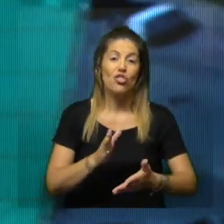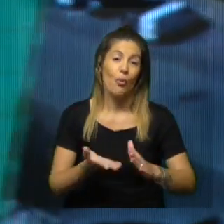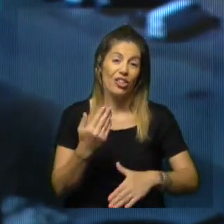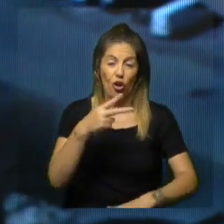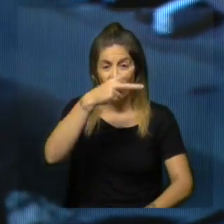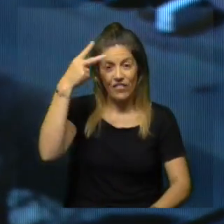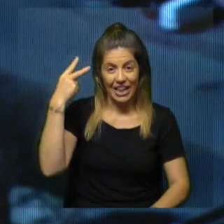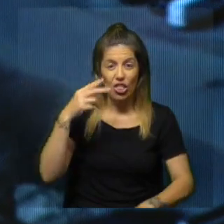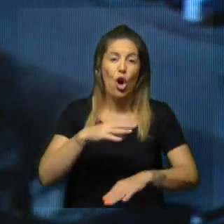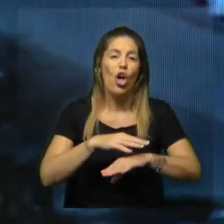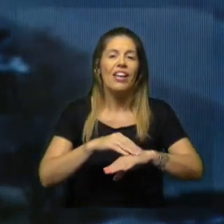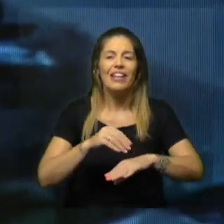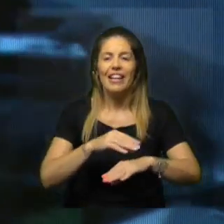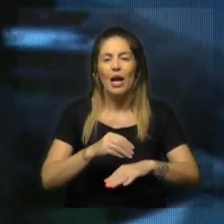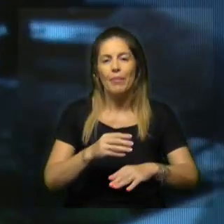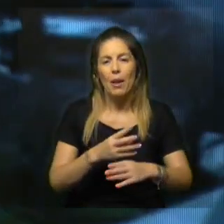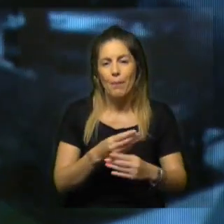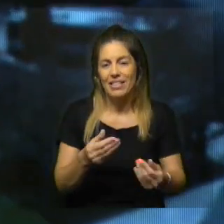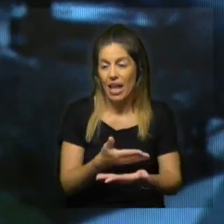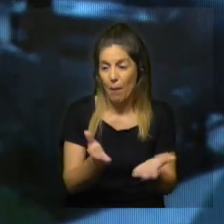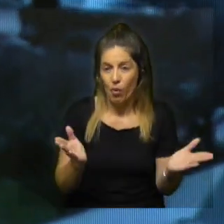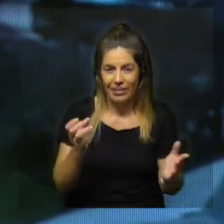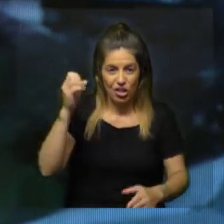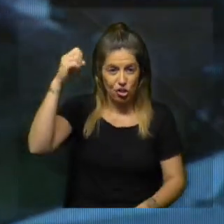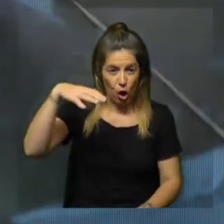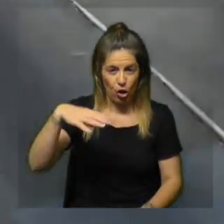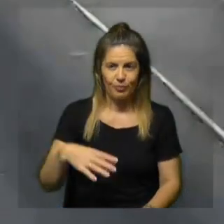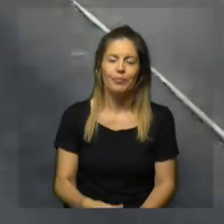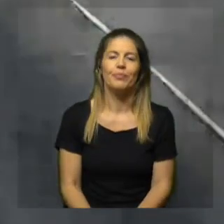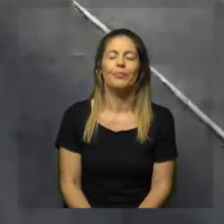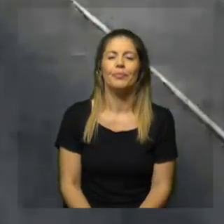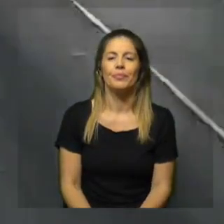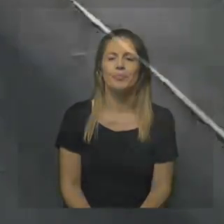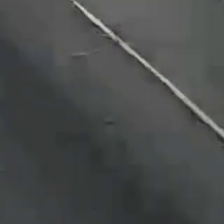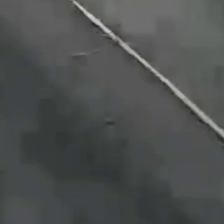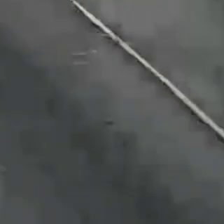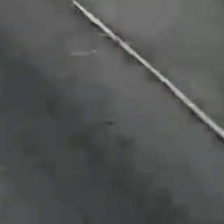además la piel está mucho más expuesta. Ahí va.